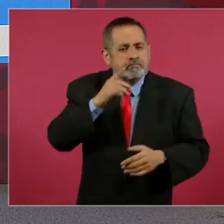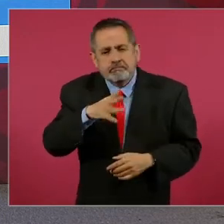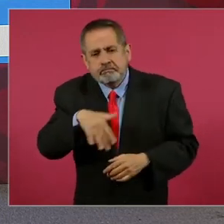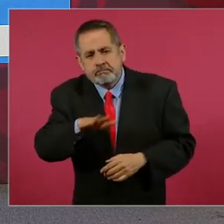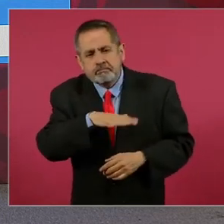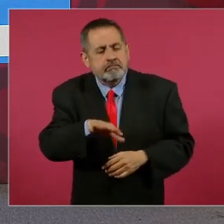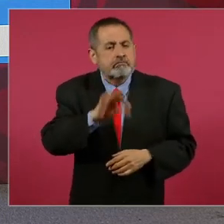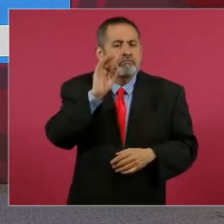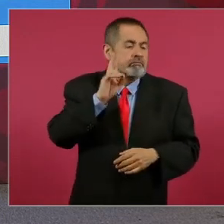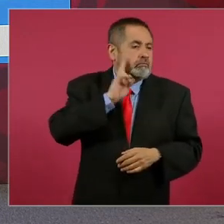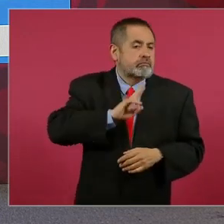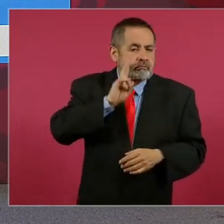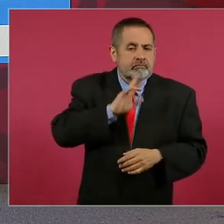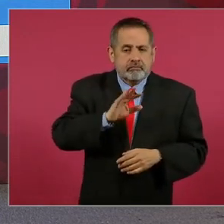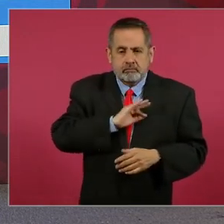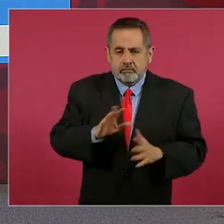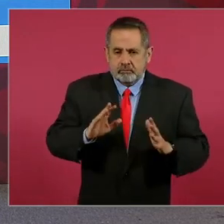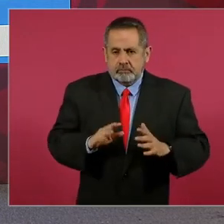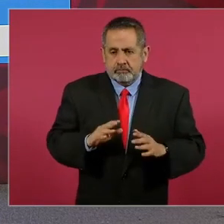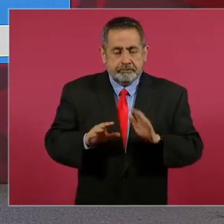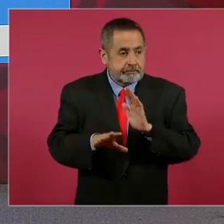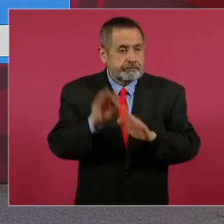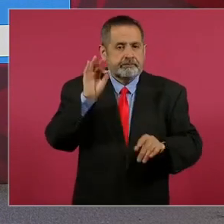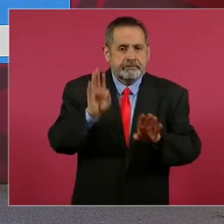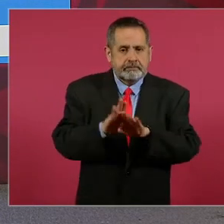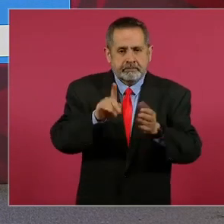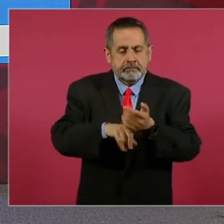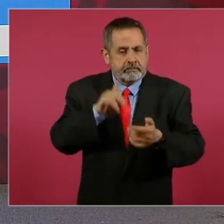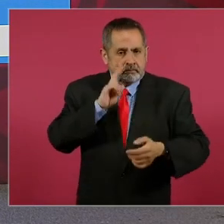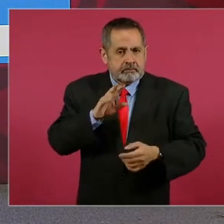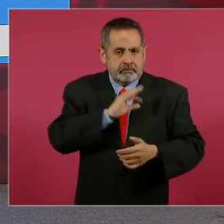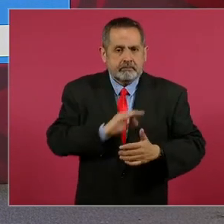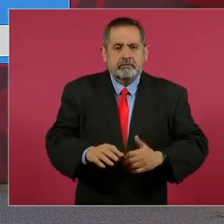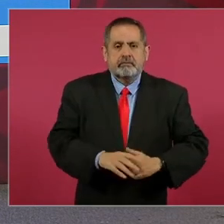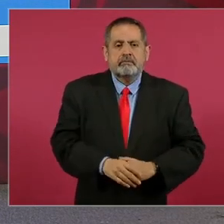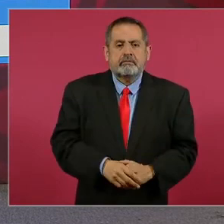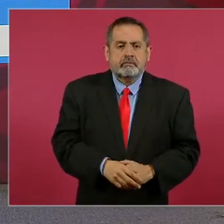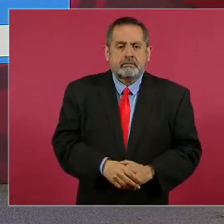a ver si los localizamos.